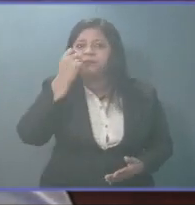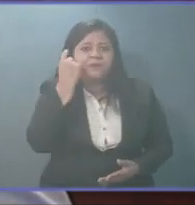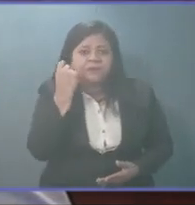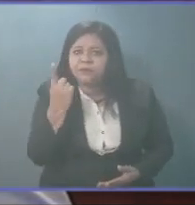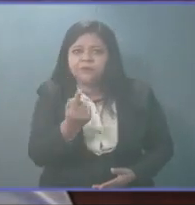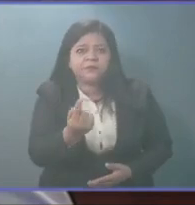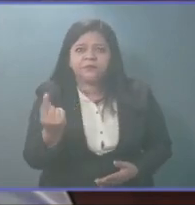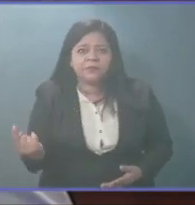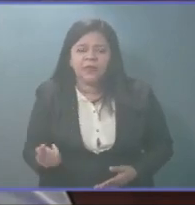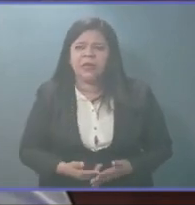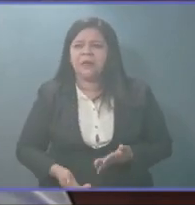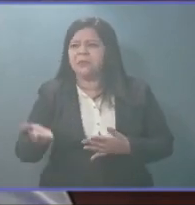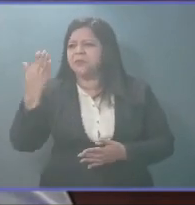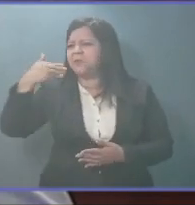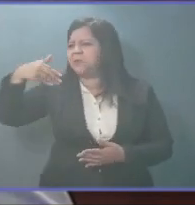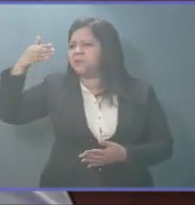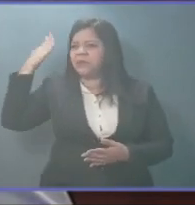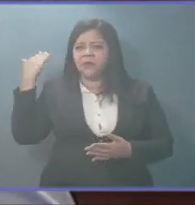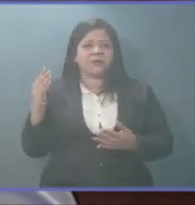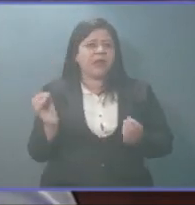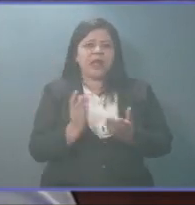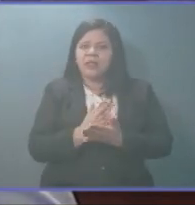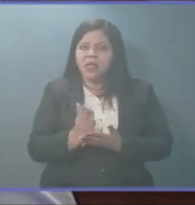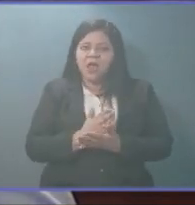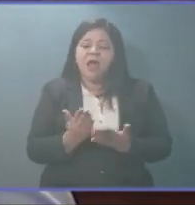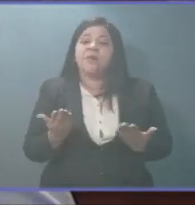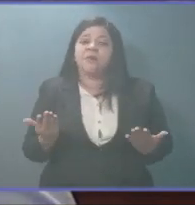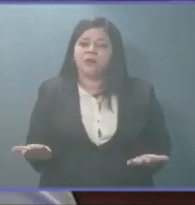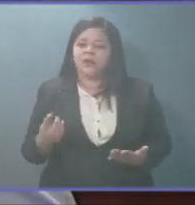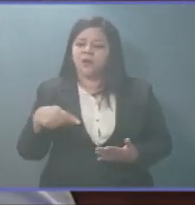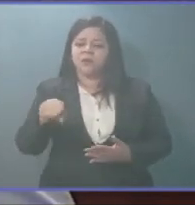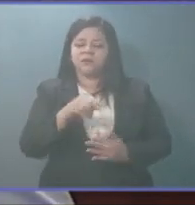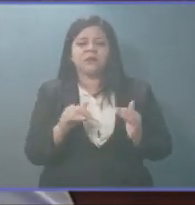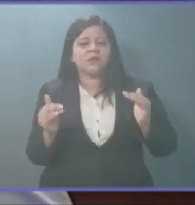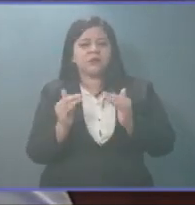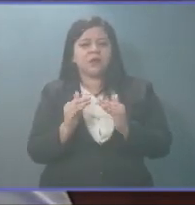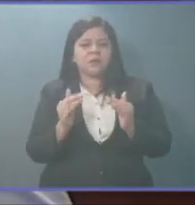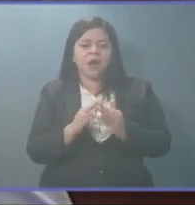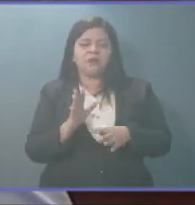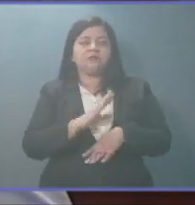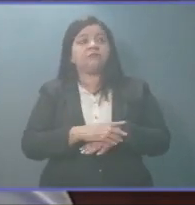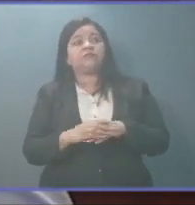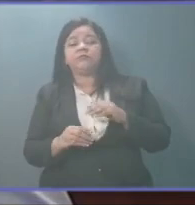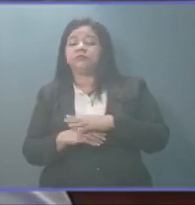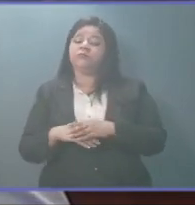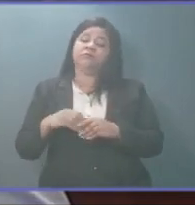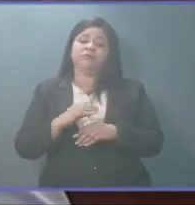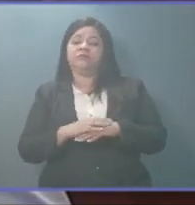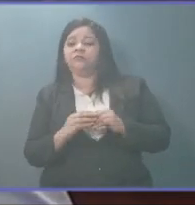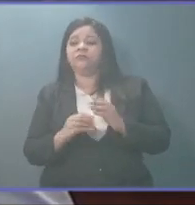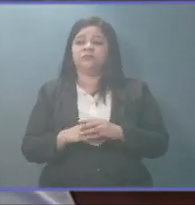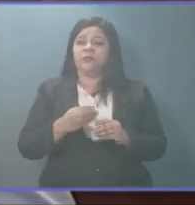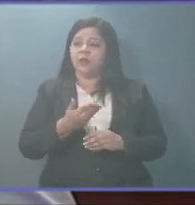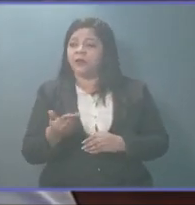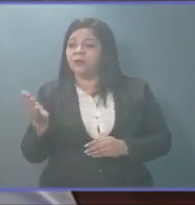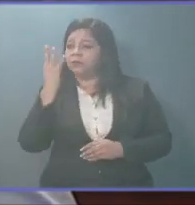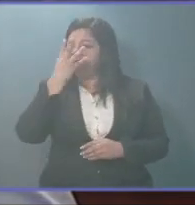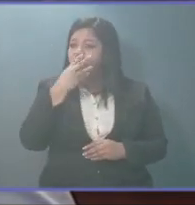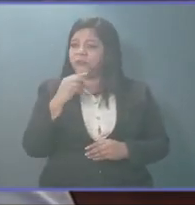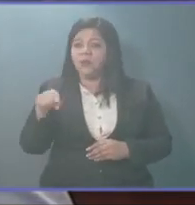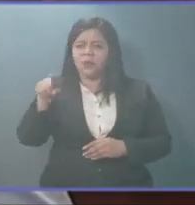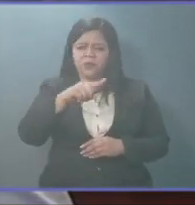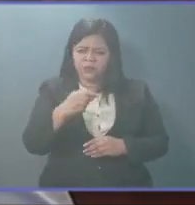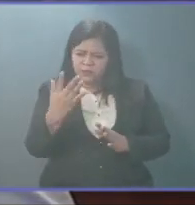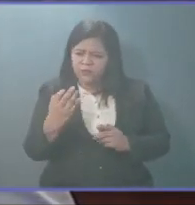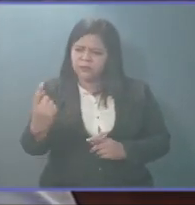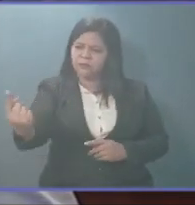gente, hace mucho no lo hacen, porque viven dentro de una burbuja de comodidades y privilegios. Ustedes están